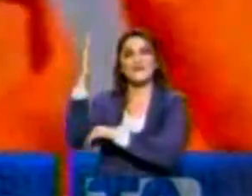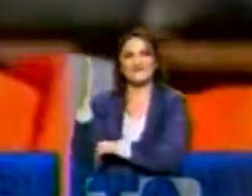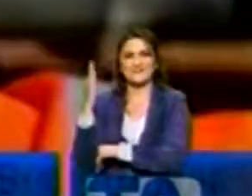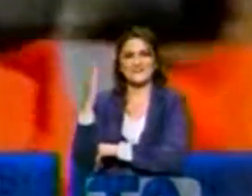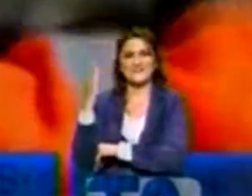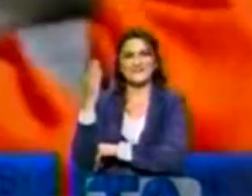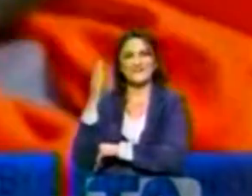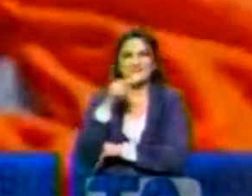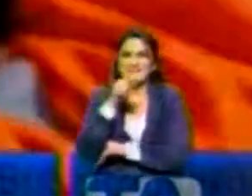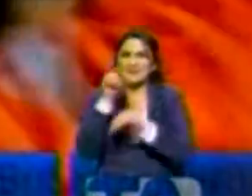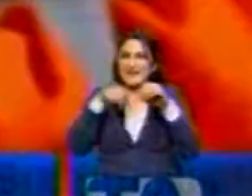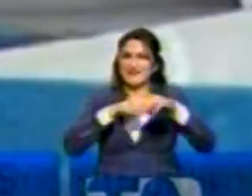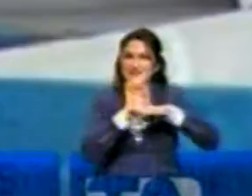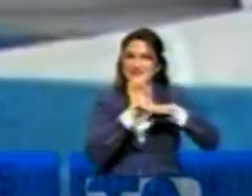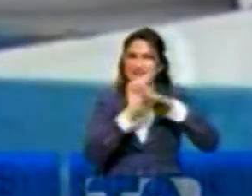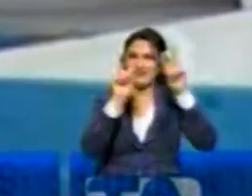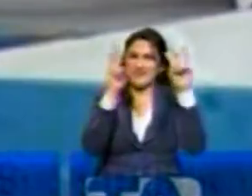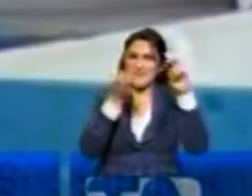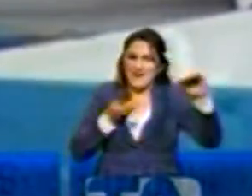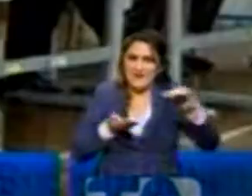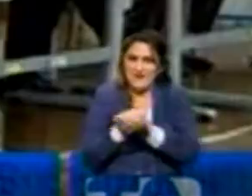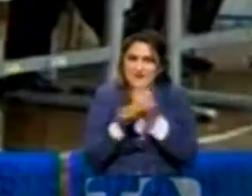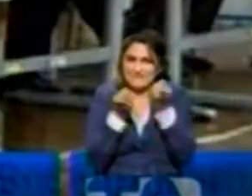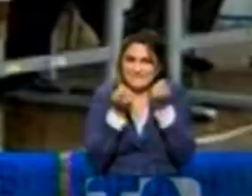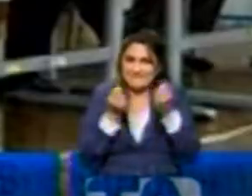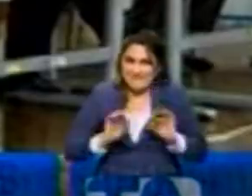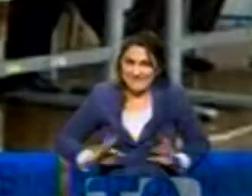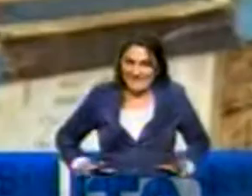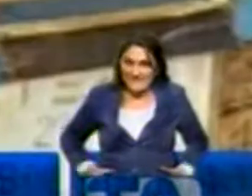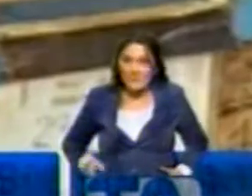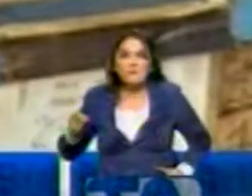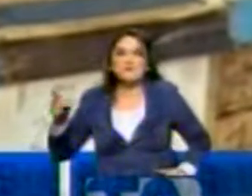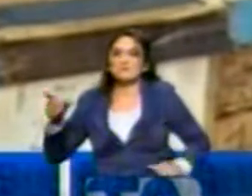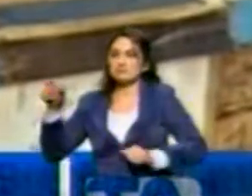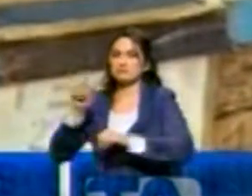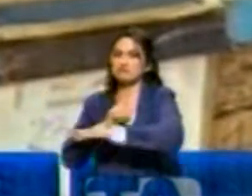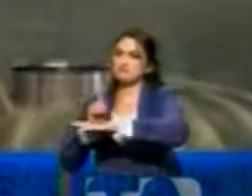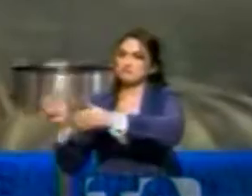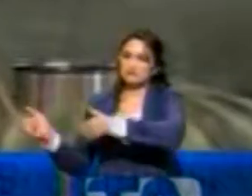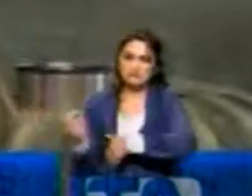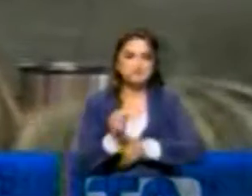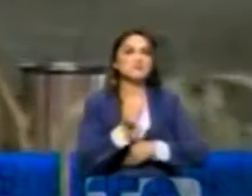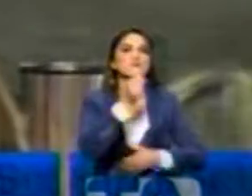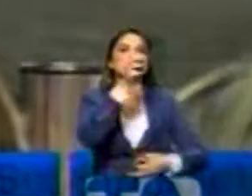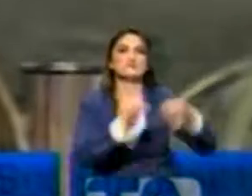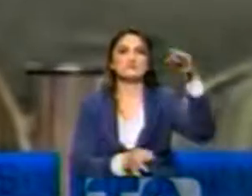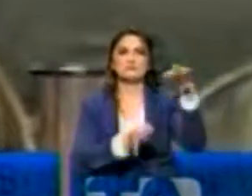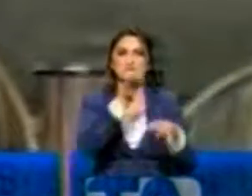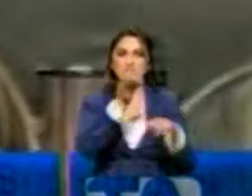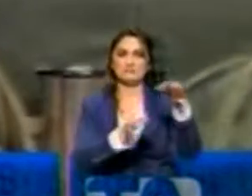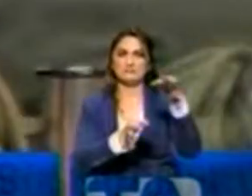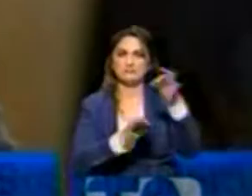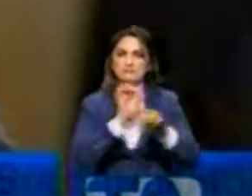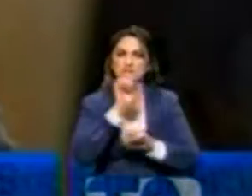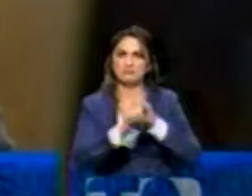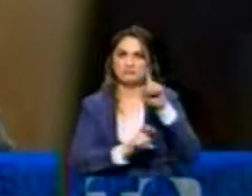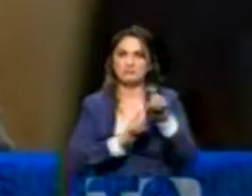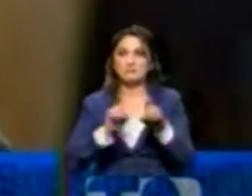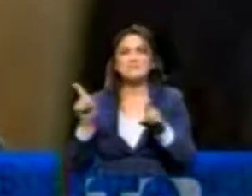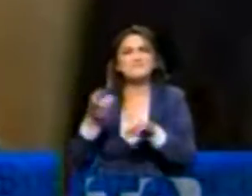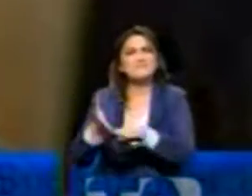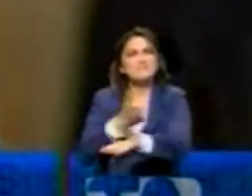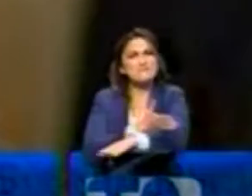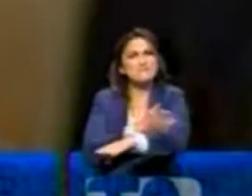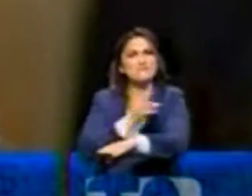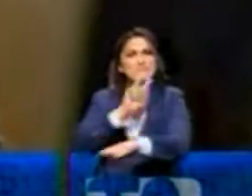país. La primera investigación relacionada con escándalos de su compañía desembocó en la sentencia del ex vicepresidente Jorge Glass por el